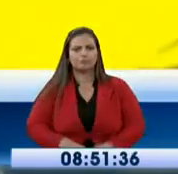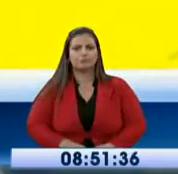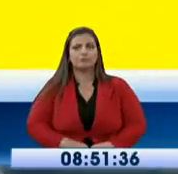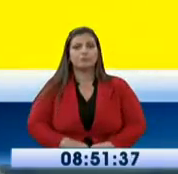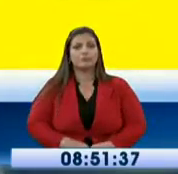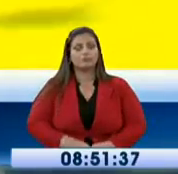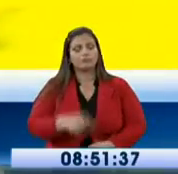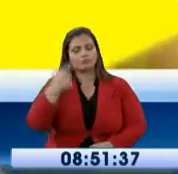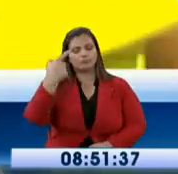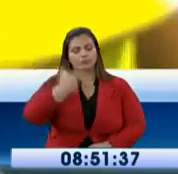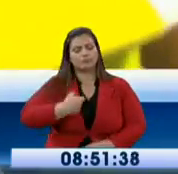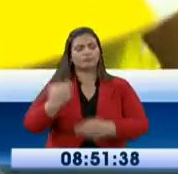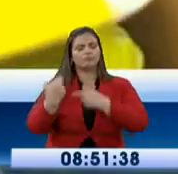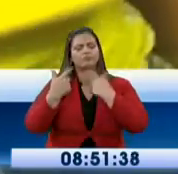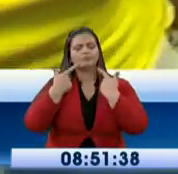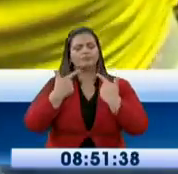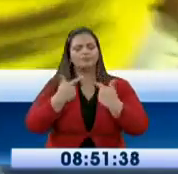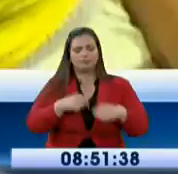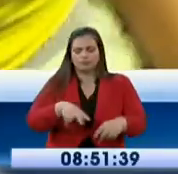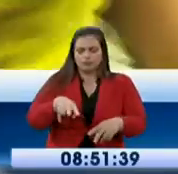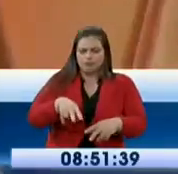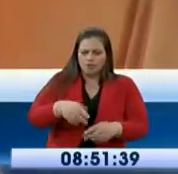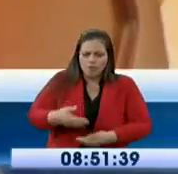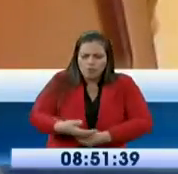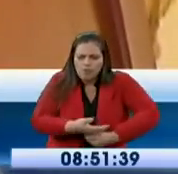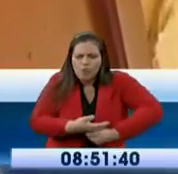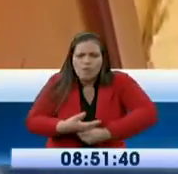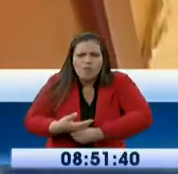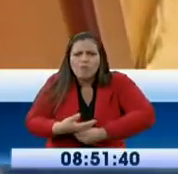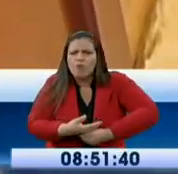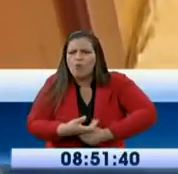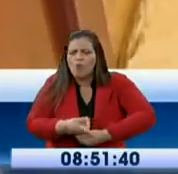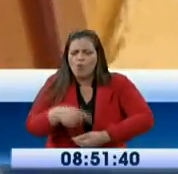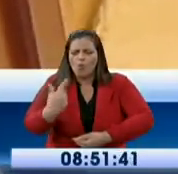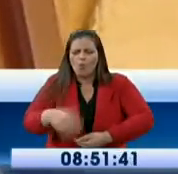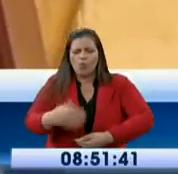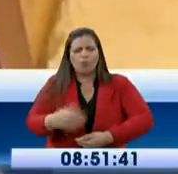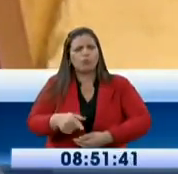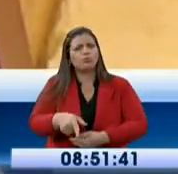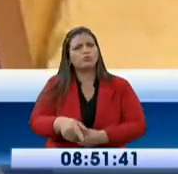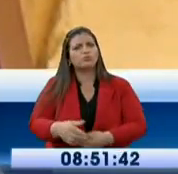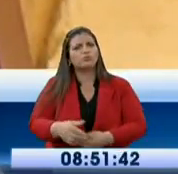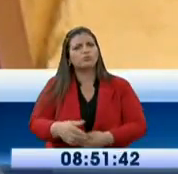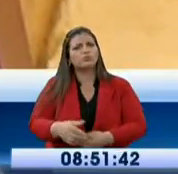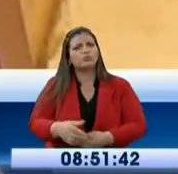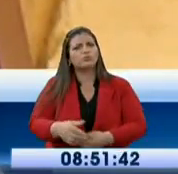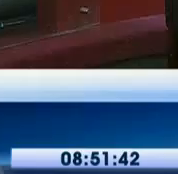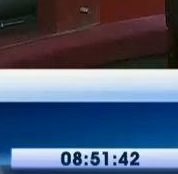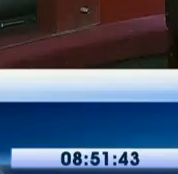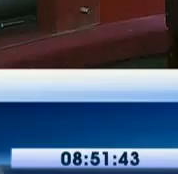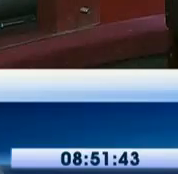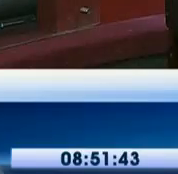encargados del lugar encontró a un bebé recién nacido en uno de los baños del sitio.